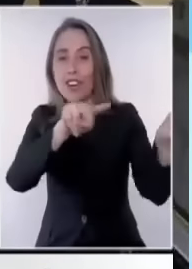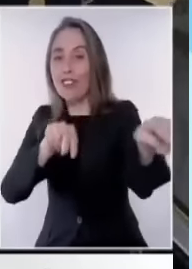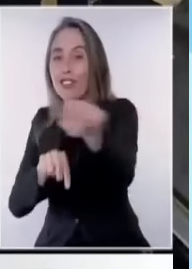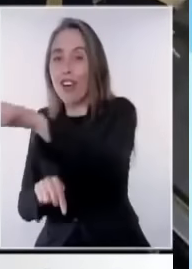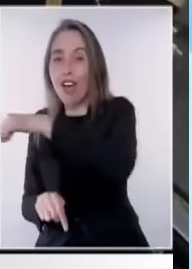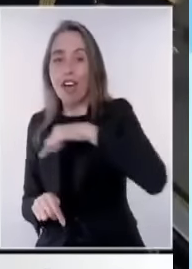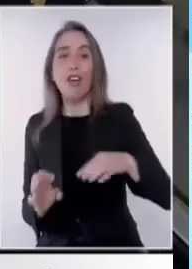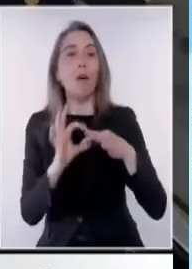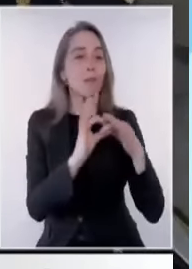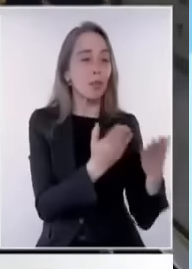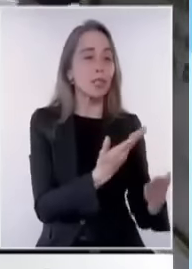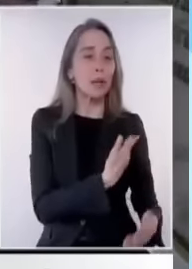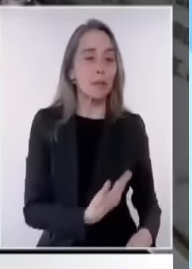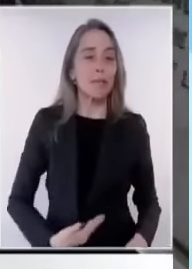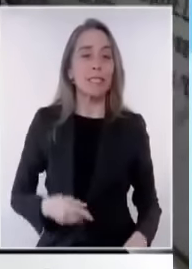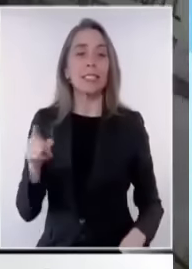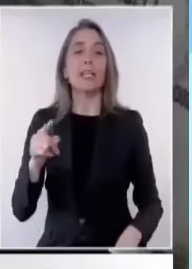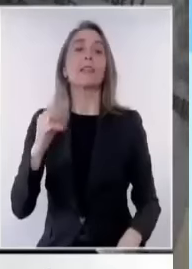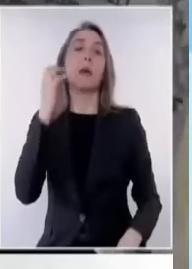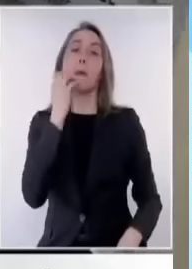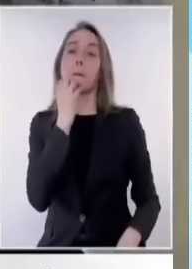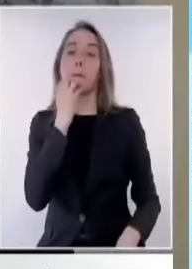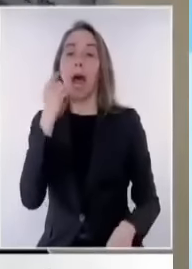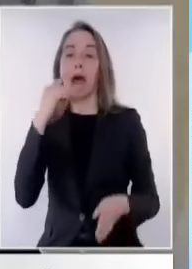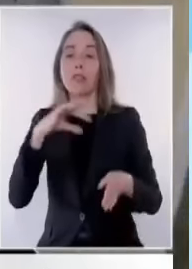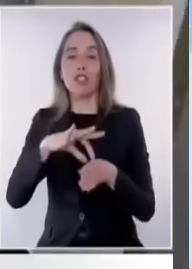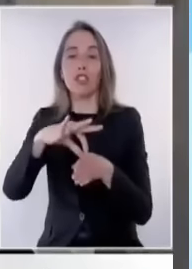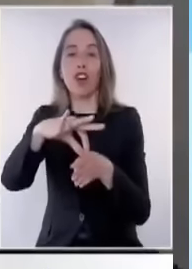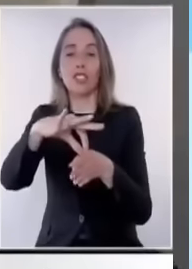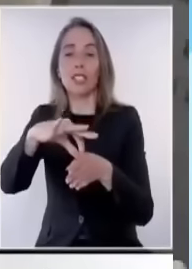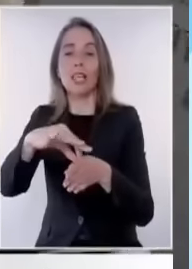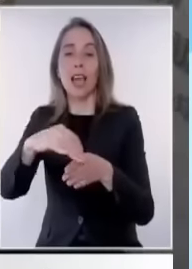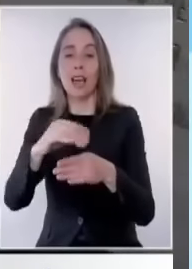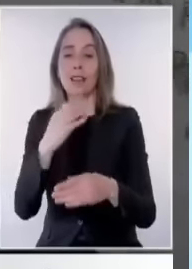Presidente, la figura de Pratt nos guía a todos los que estamos en la Marina.